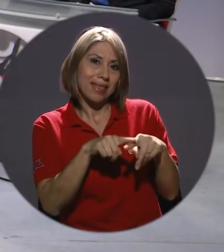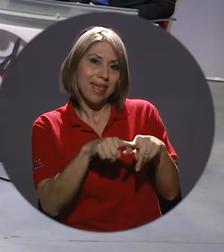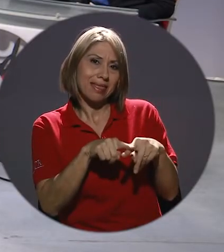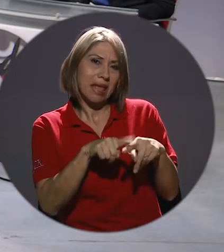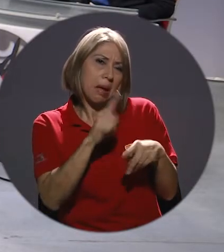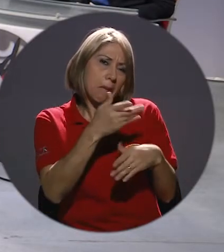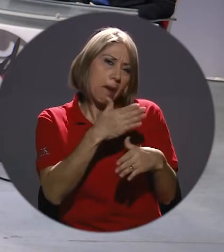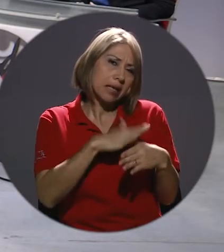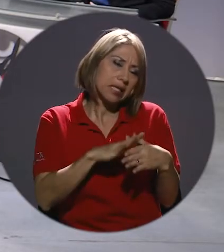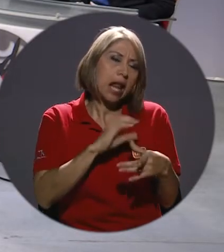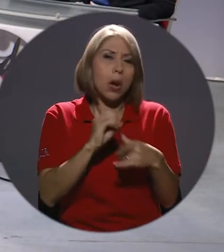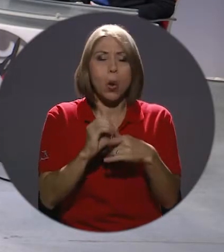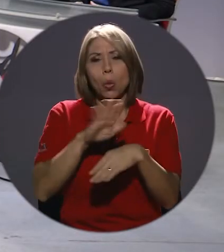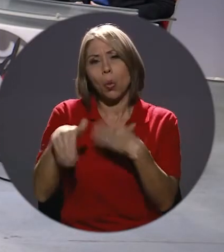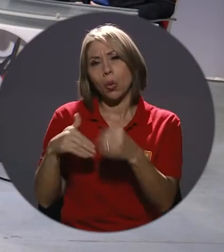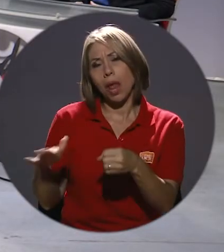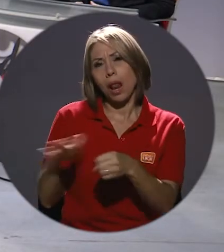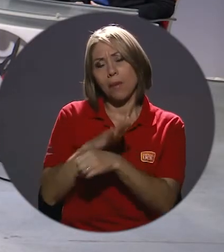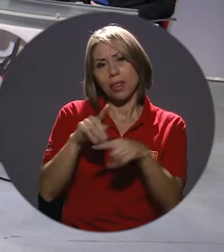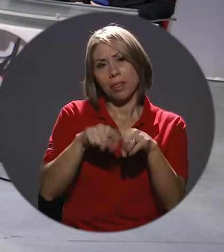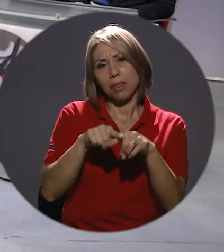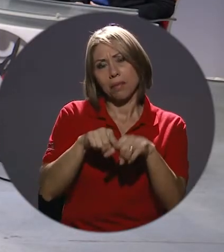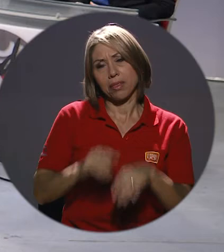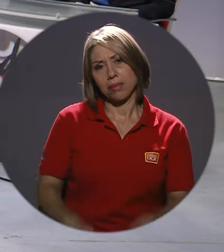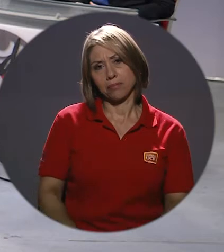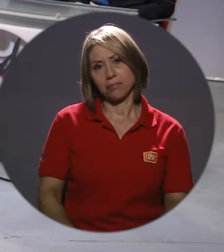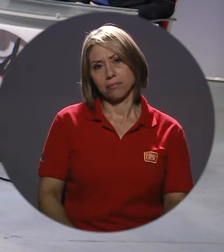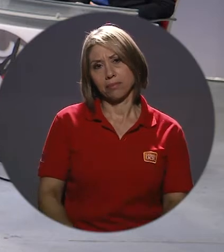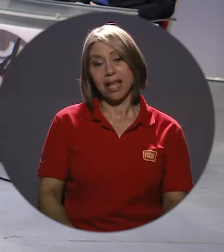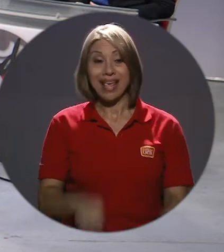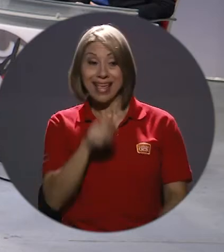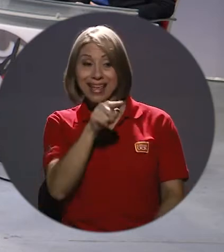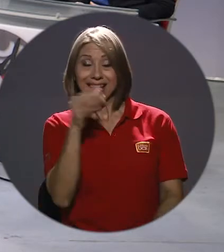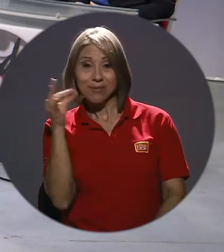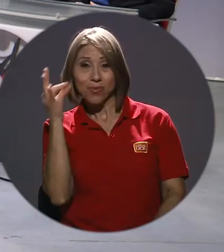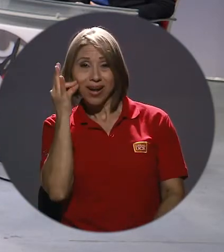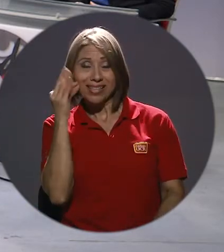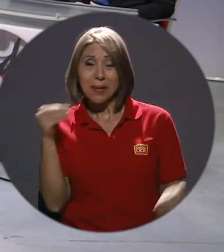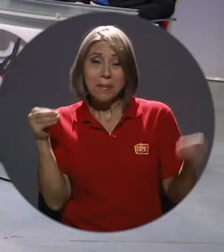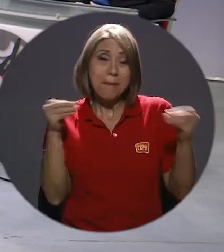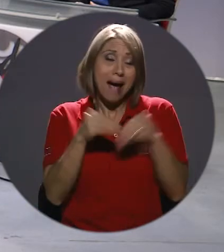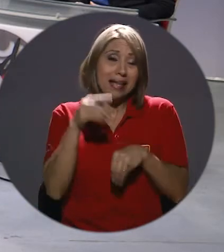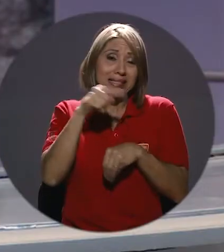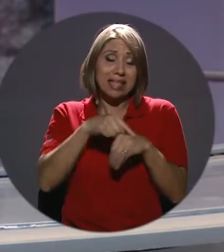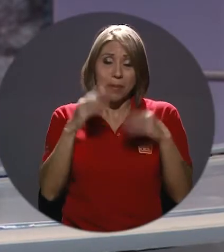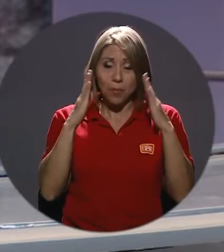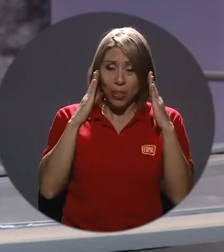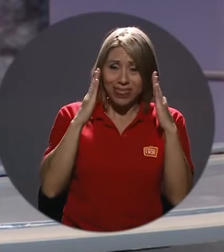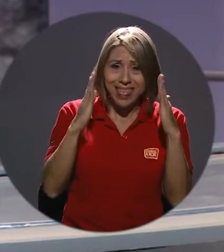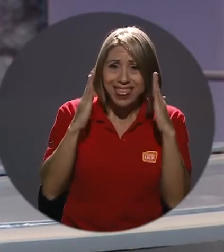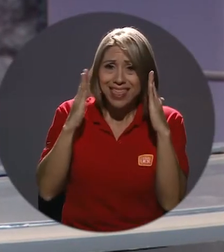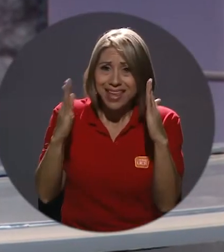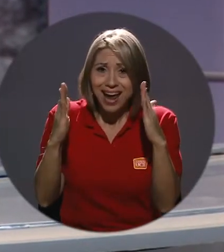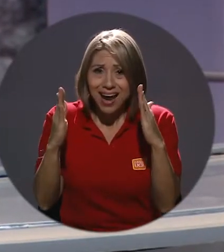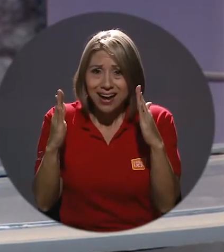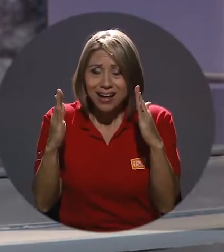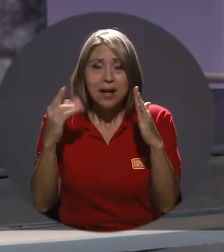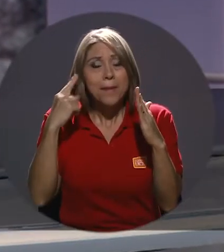totalmente dependientes. Y son ellas las que dedican más tiempo en comparación con los hombres